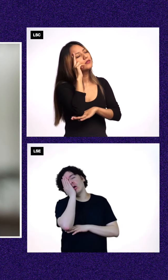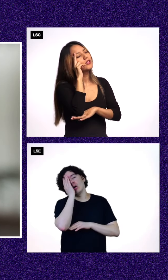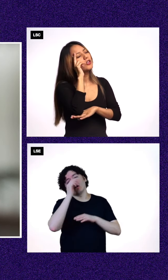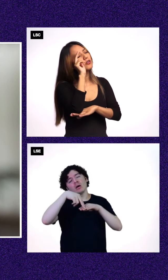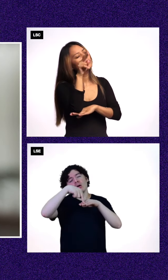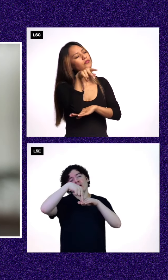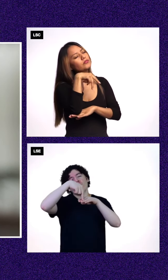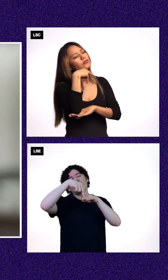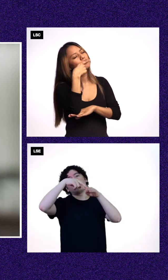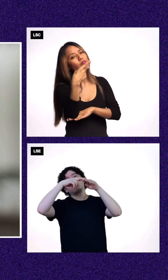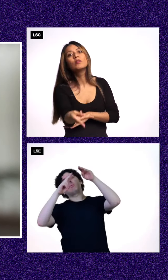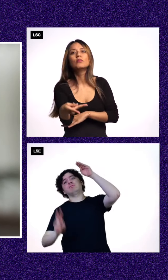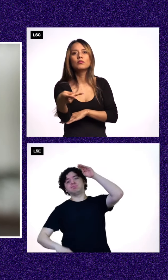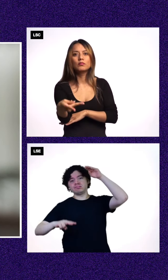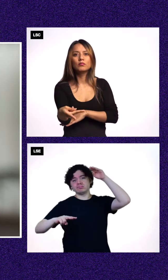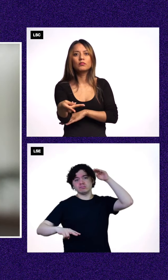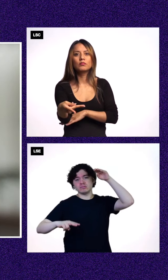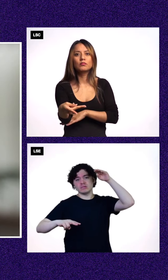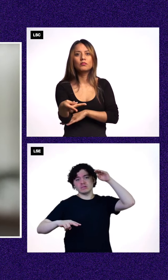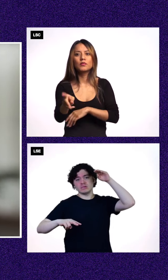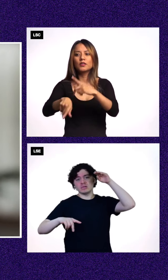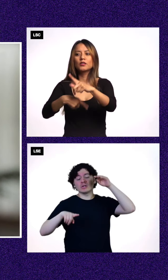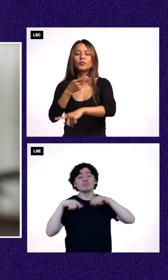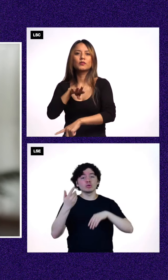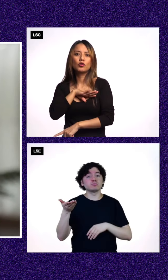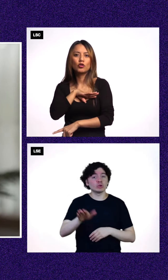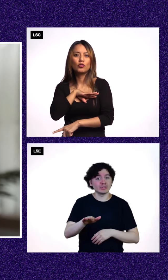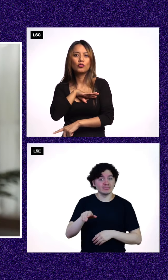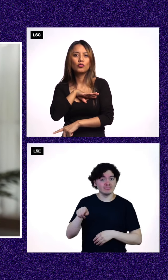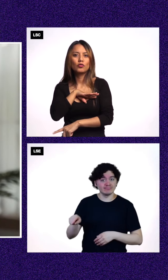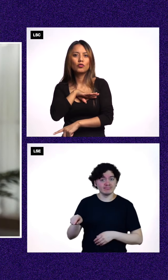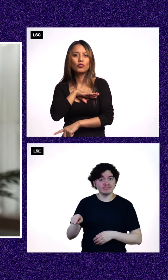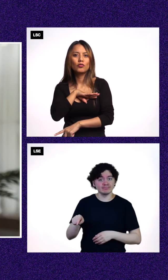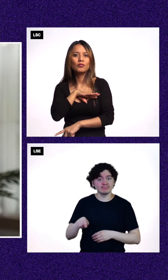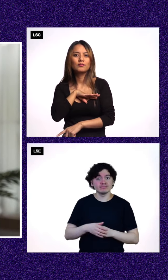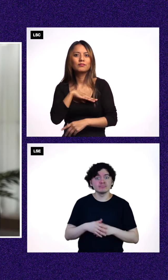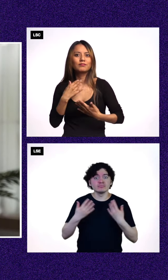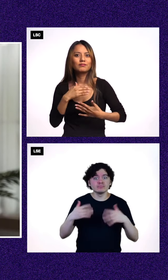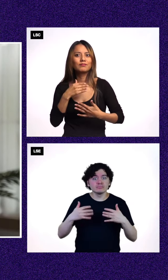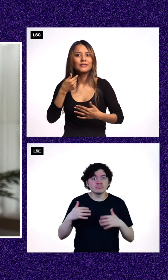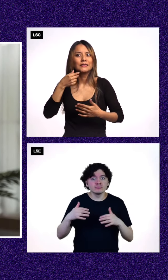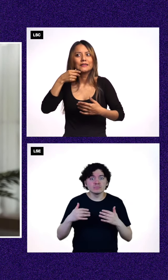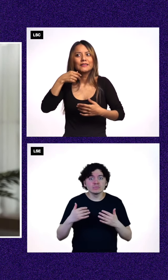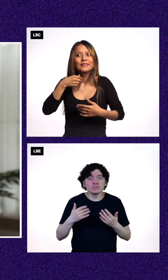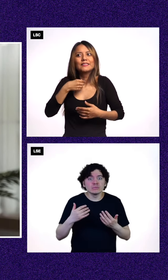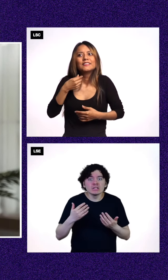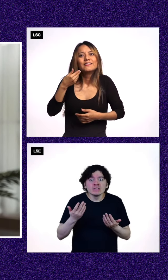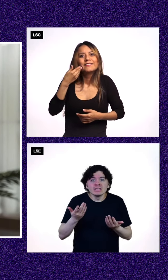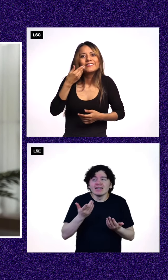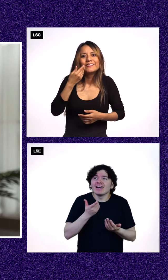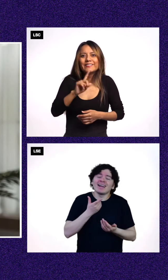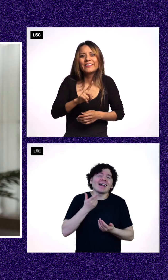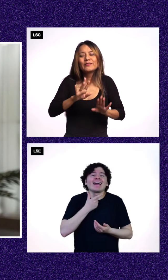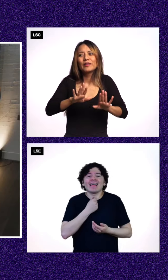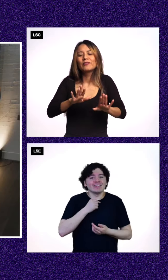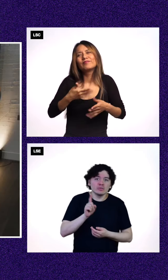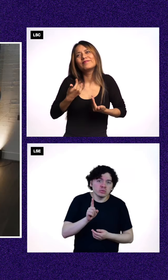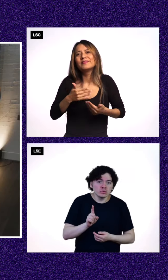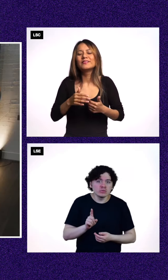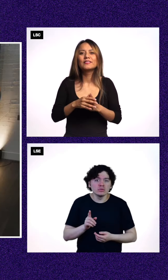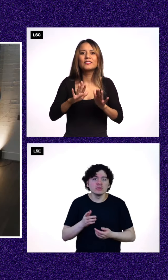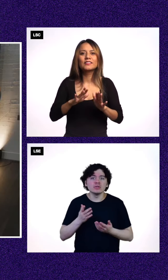piso y murió. Bueno, esa parte no es graciosa, no mucho. Pero esta es la parte poderosa. En Hechos 20,